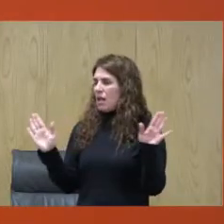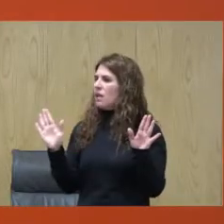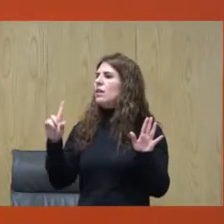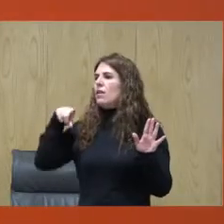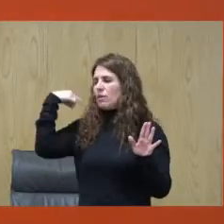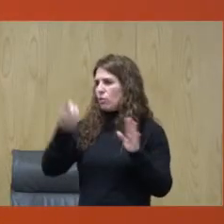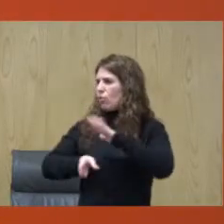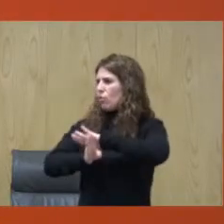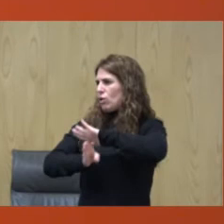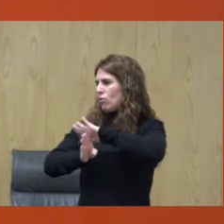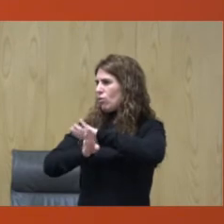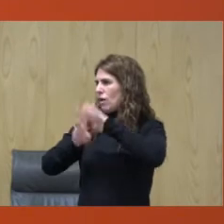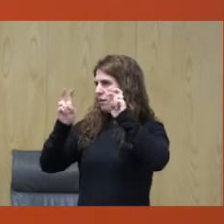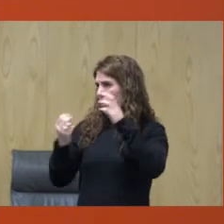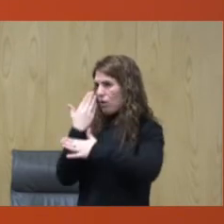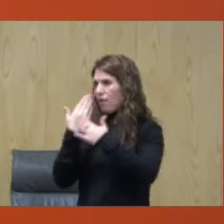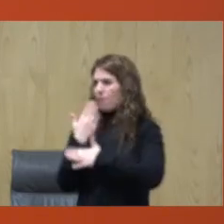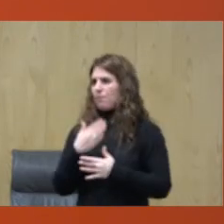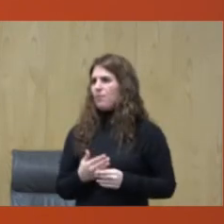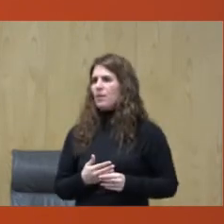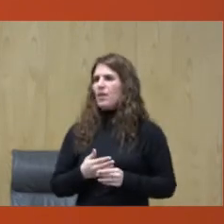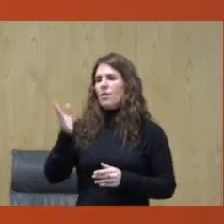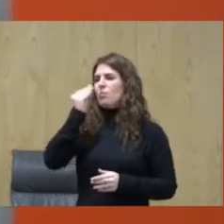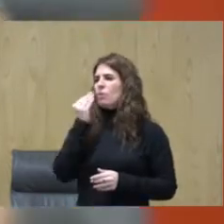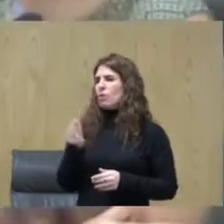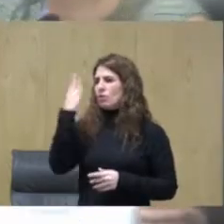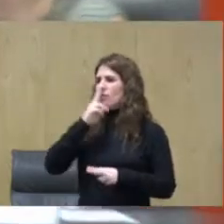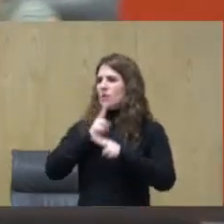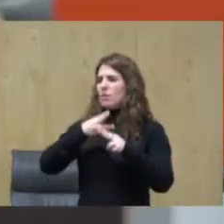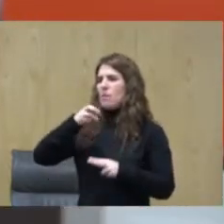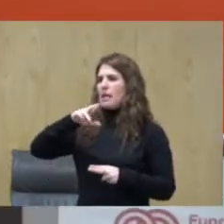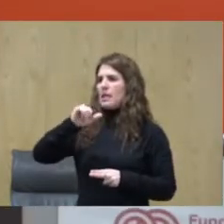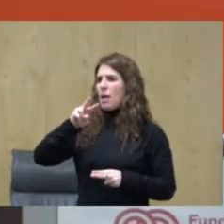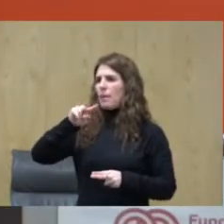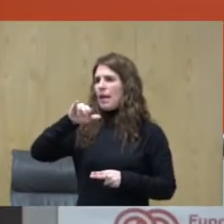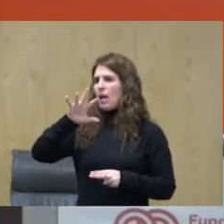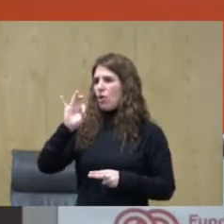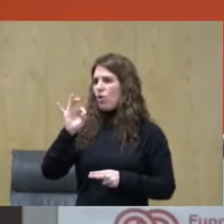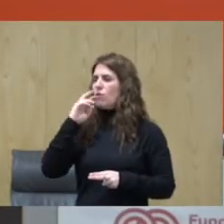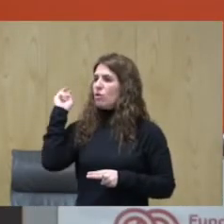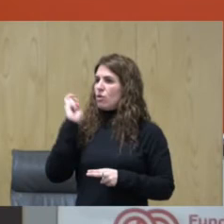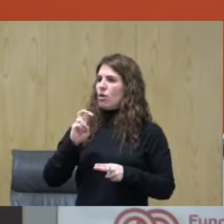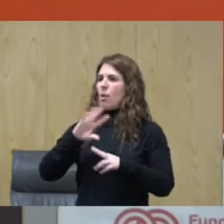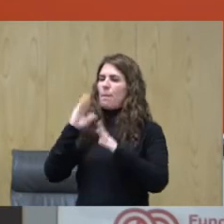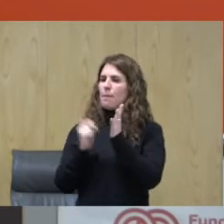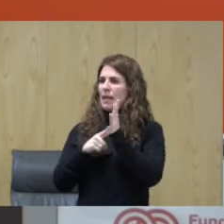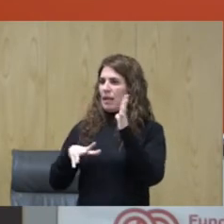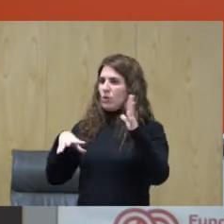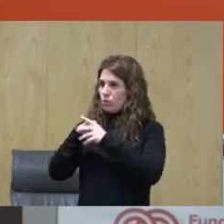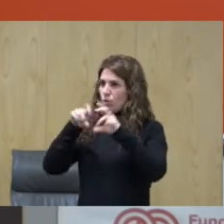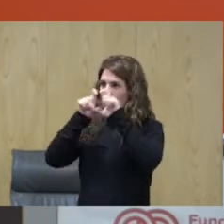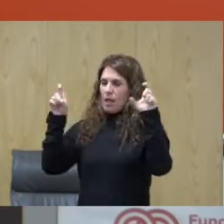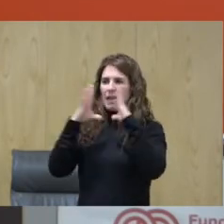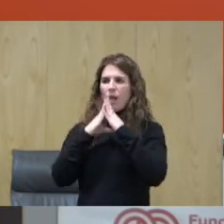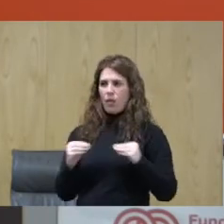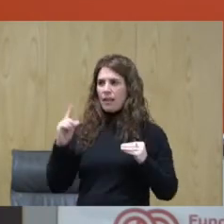continuamos con la jornada. Hola, buenos días. Mi nombre es María Viejo y vengo de Plena Inclusión Andalucía. Tengo la suerte de estar también